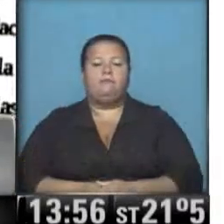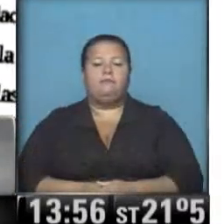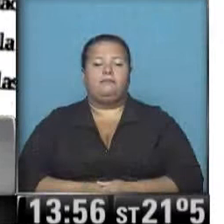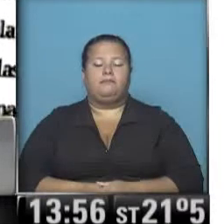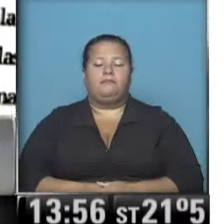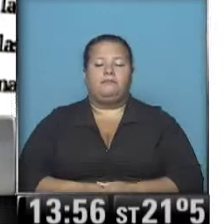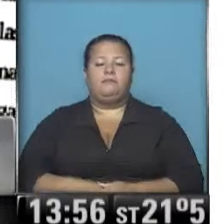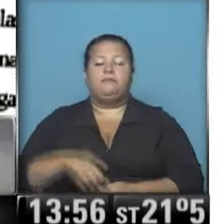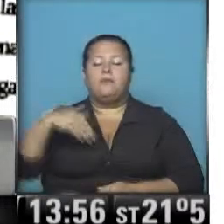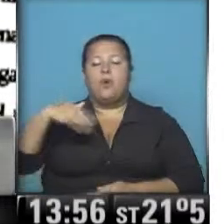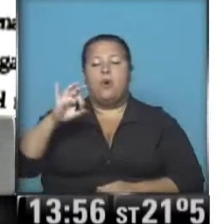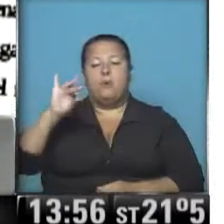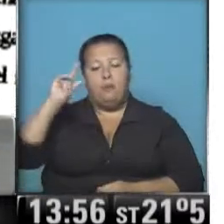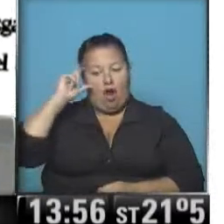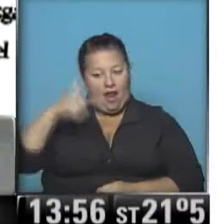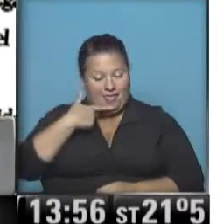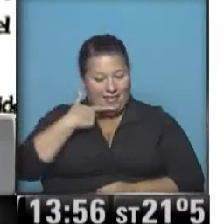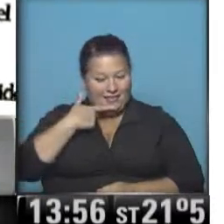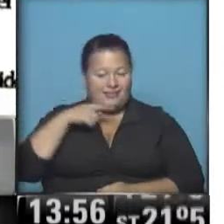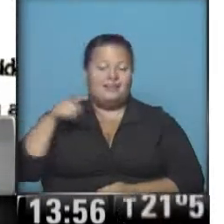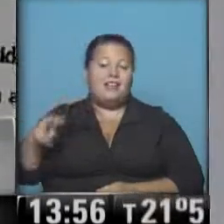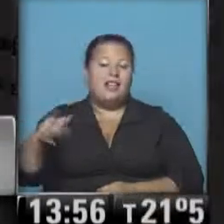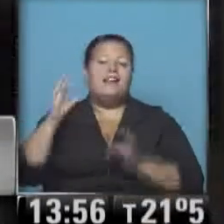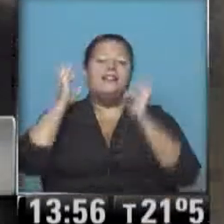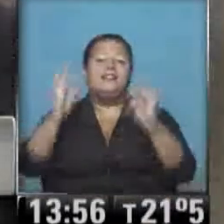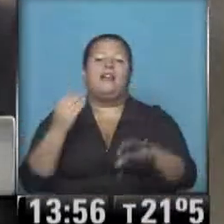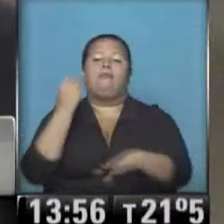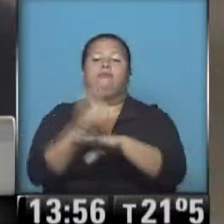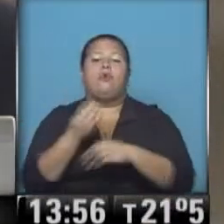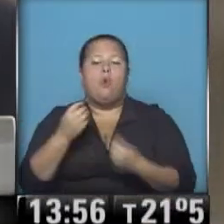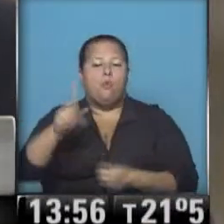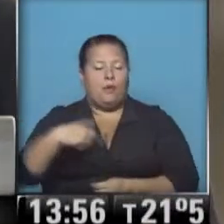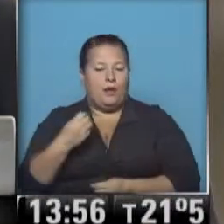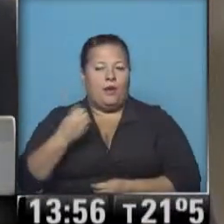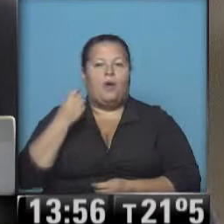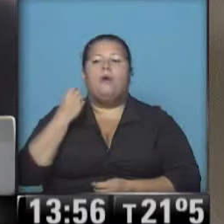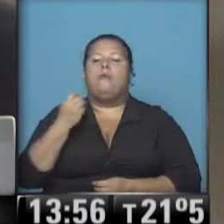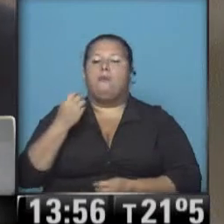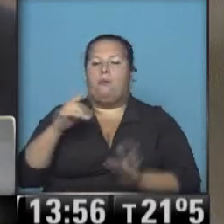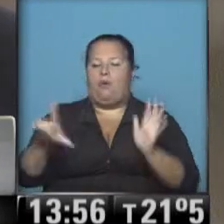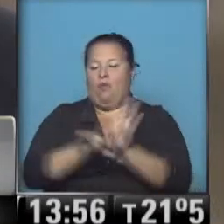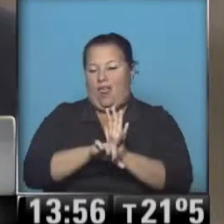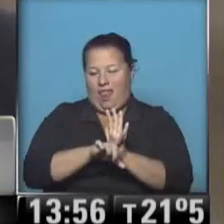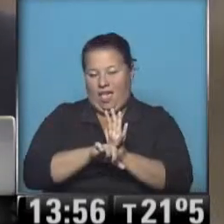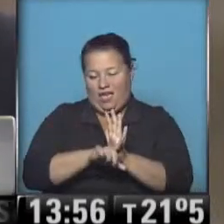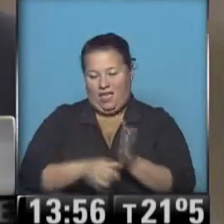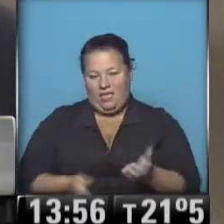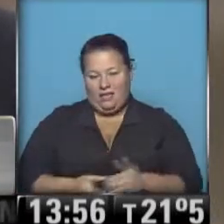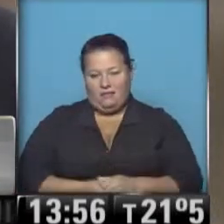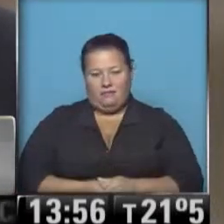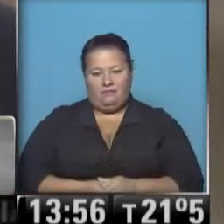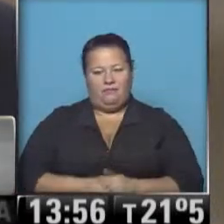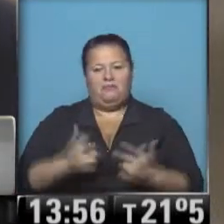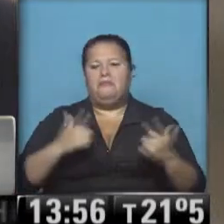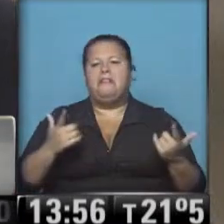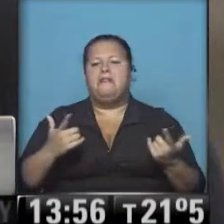este y moldes este llegó al cargo por un por un decreto sin